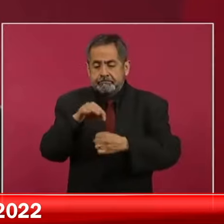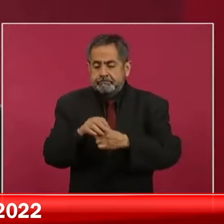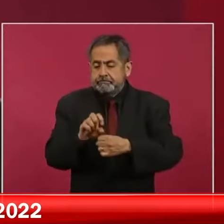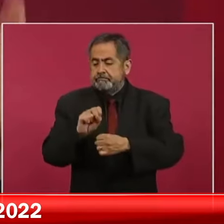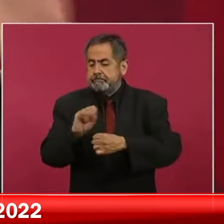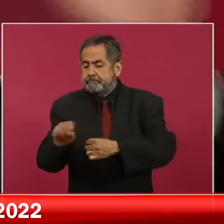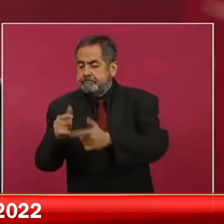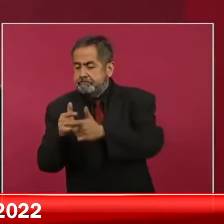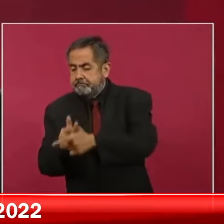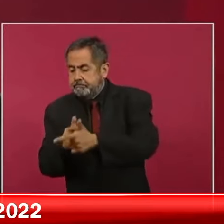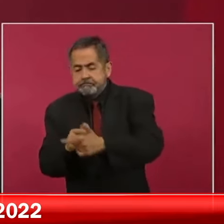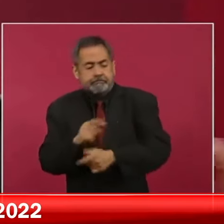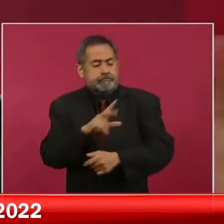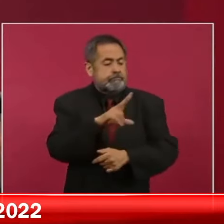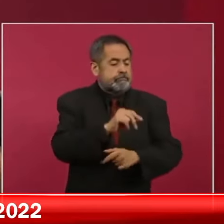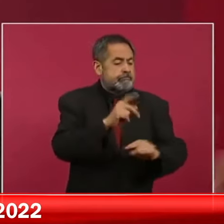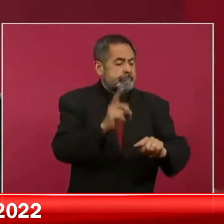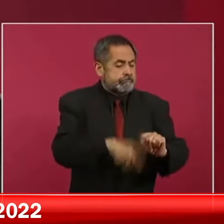otro